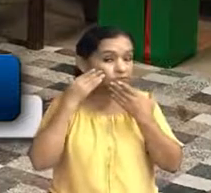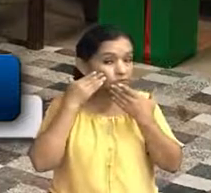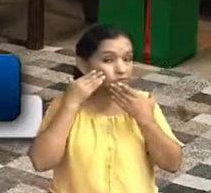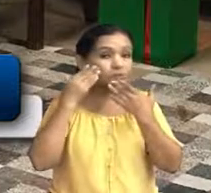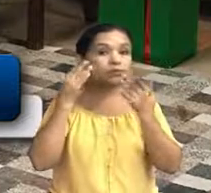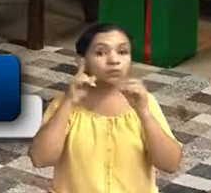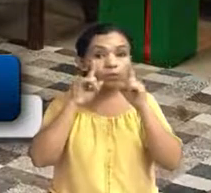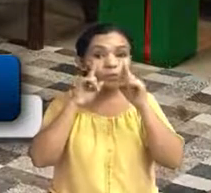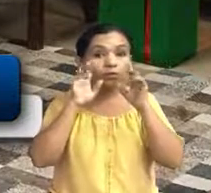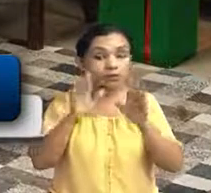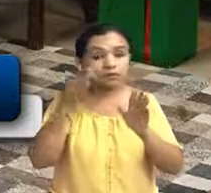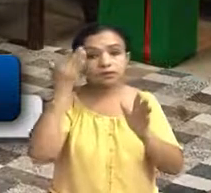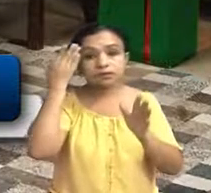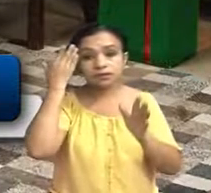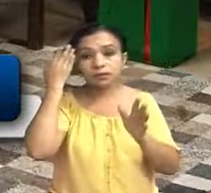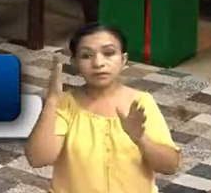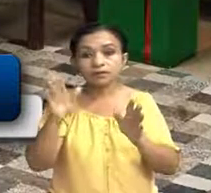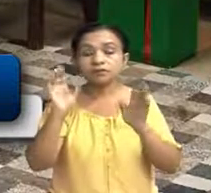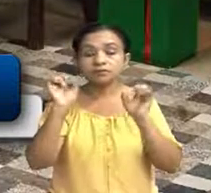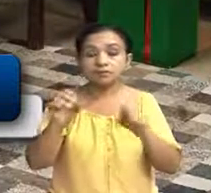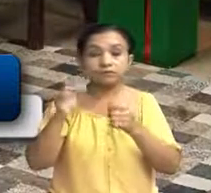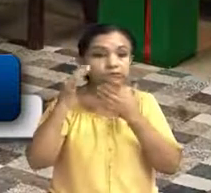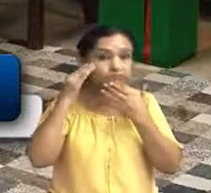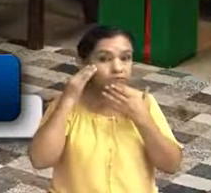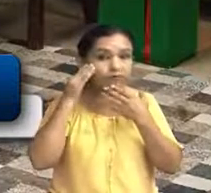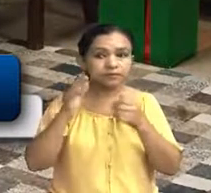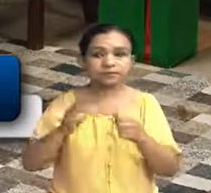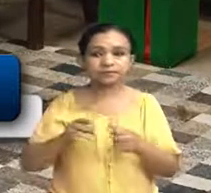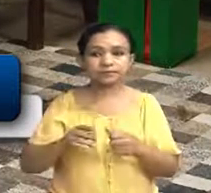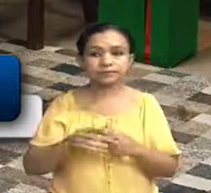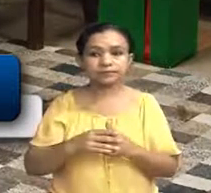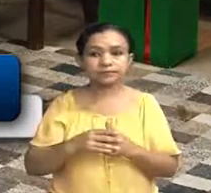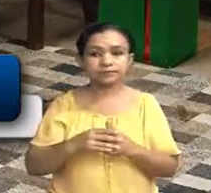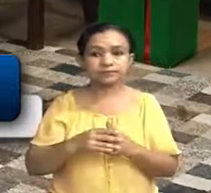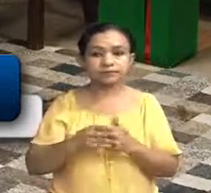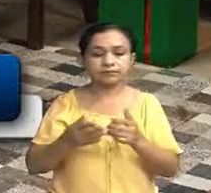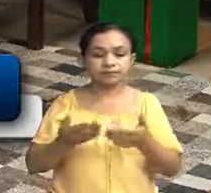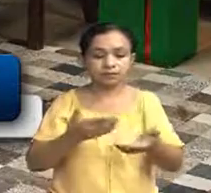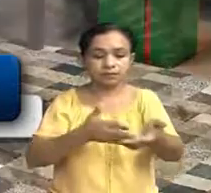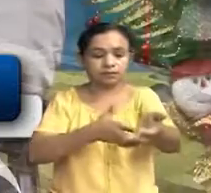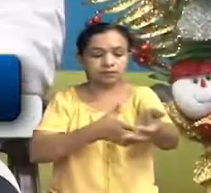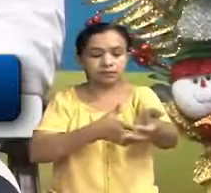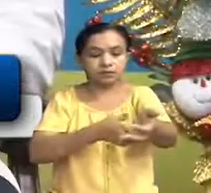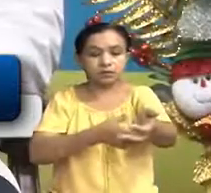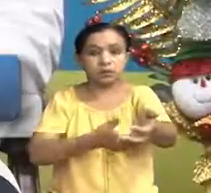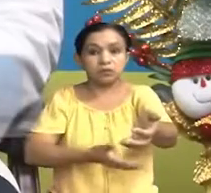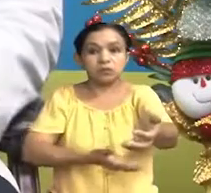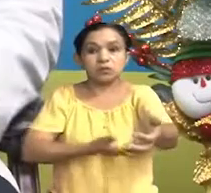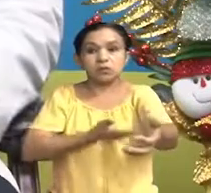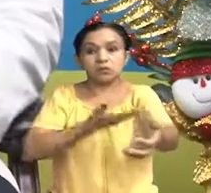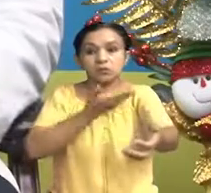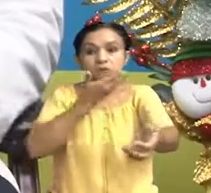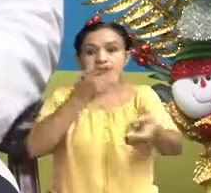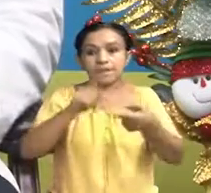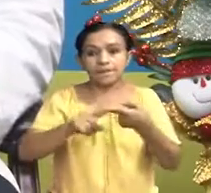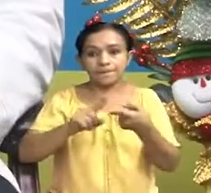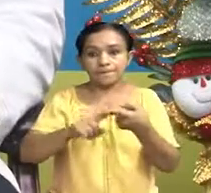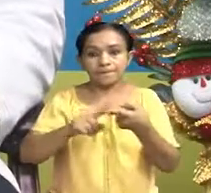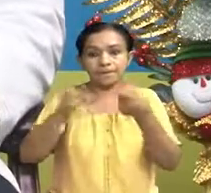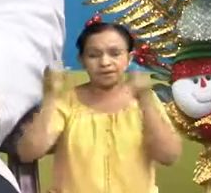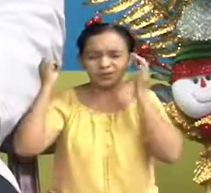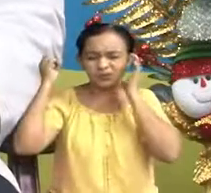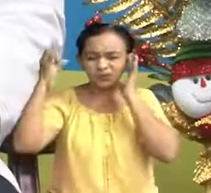estar sabido de que puede tener una parálisis facial? Primero, aumento de la presión arterial. Uh-huh. Puede ser dolor